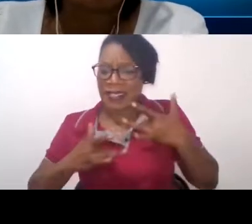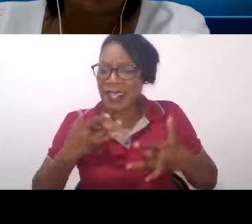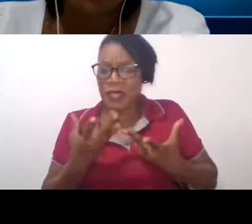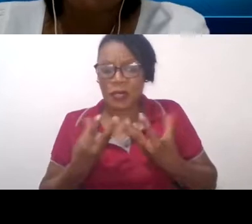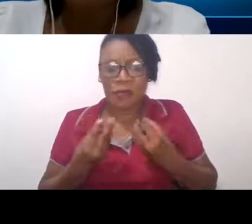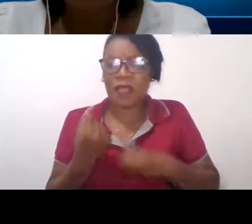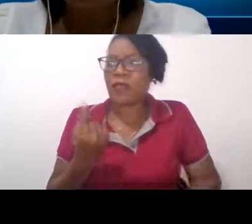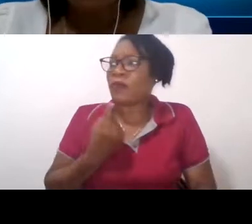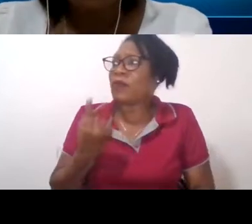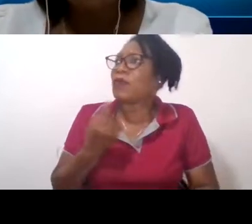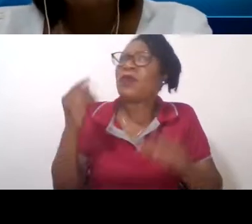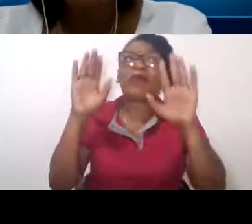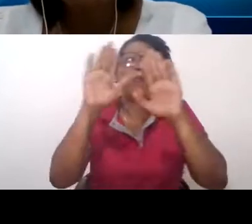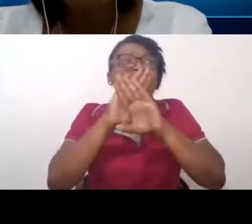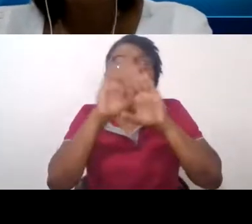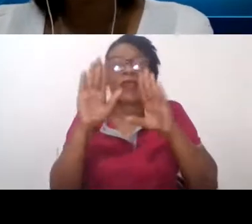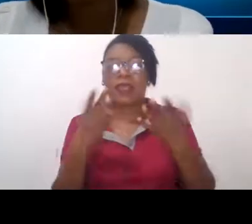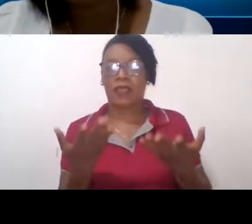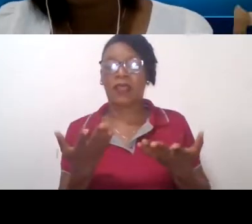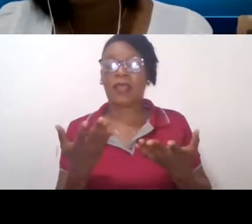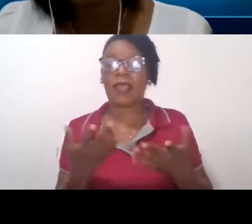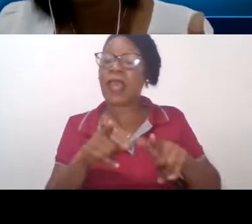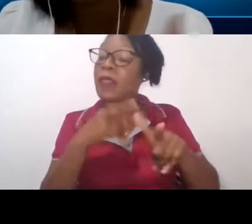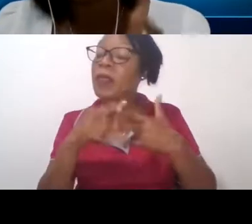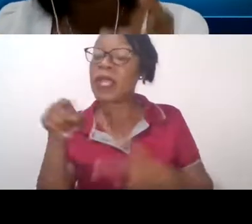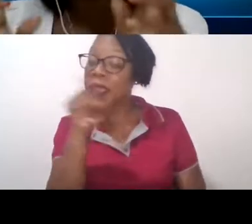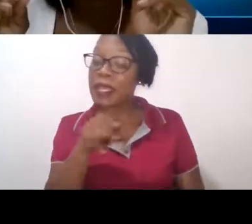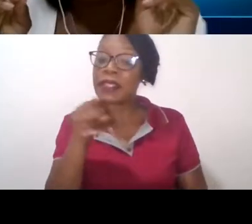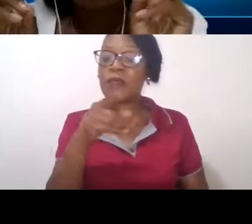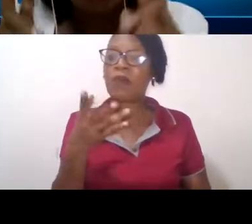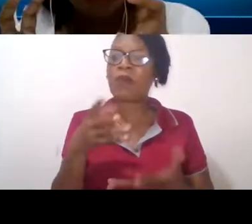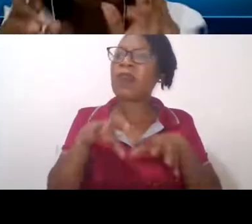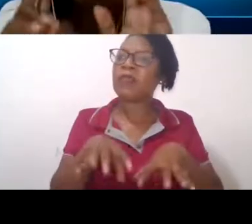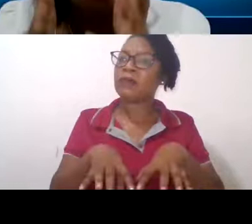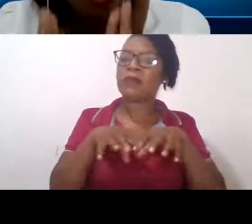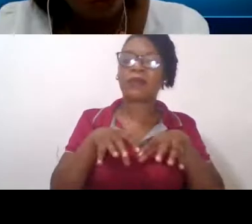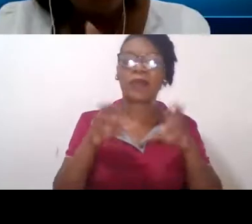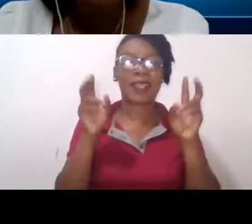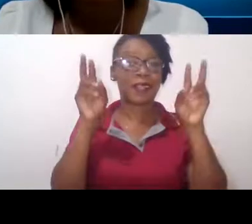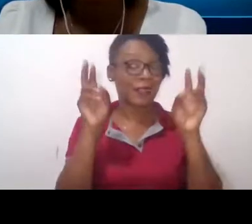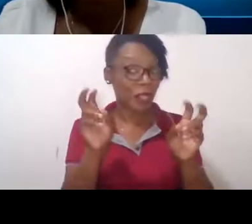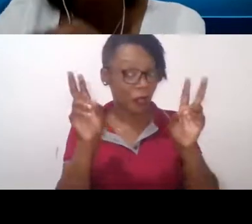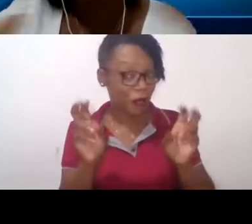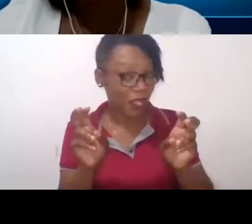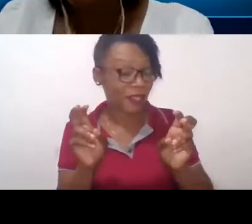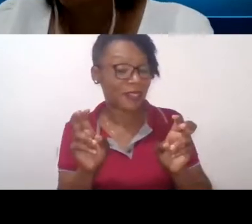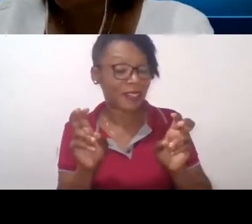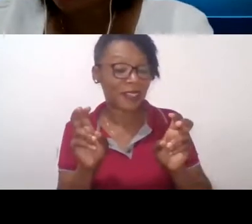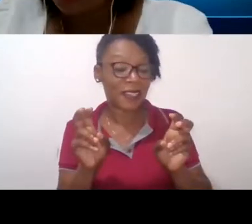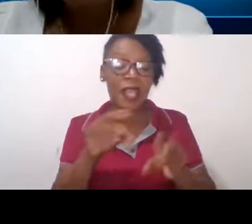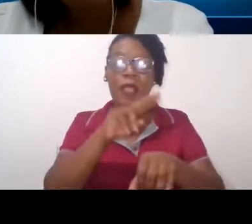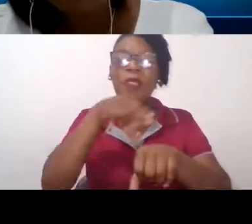y hay oscuridad. Entonces, estas son lo que conocemos como reacciones, entre comillas, normales para el